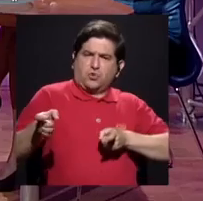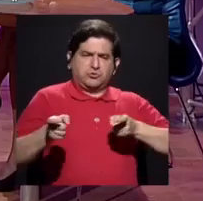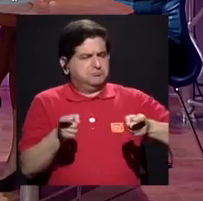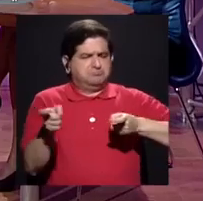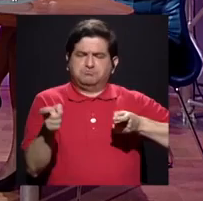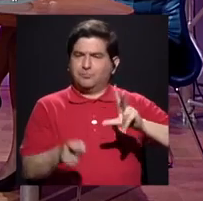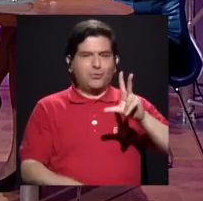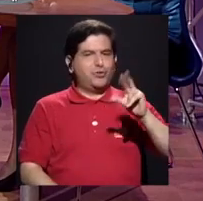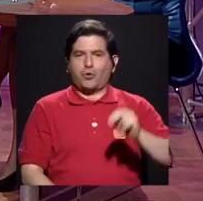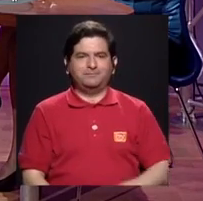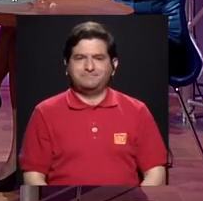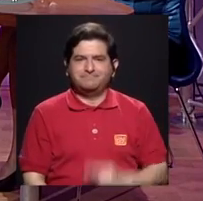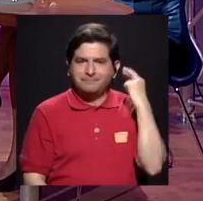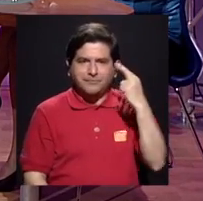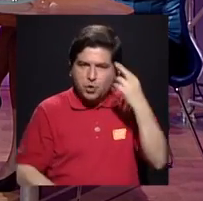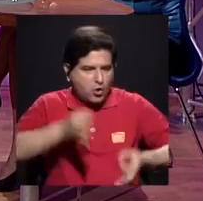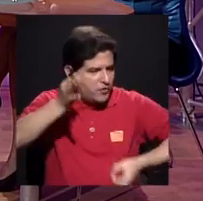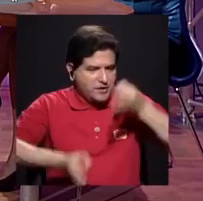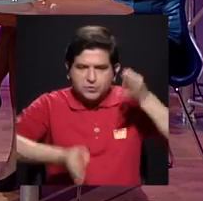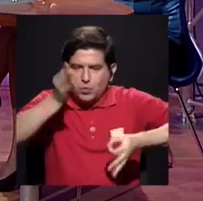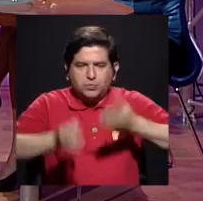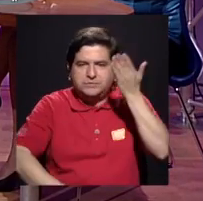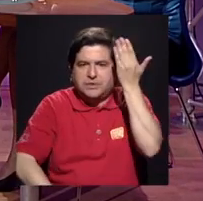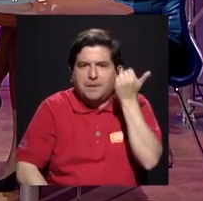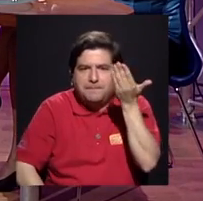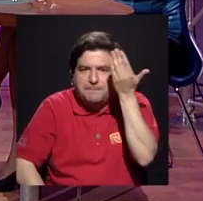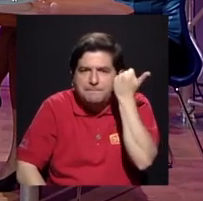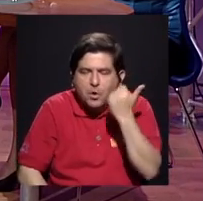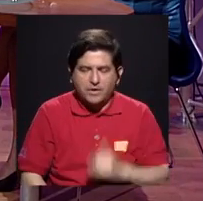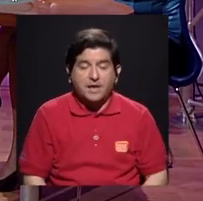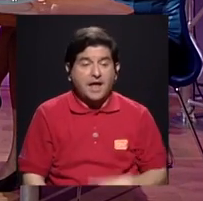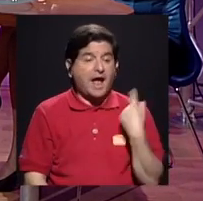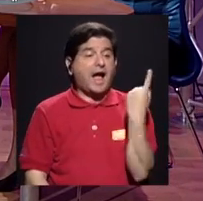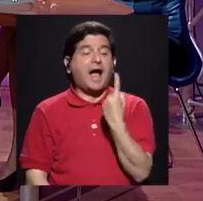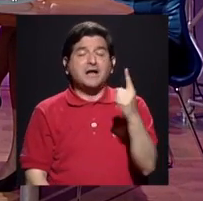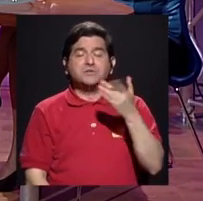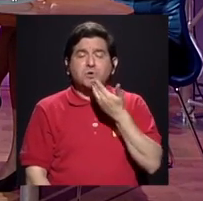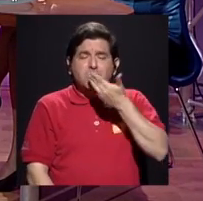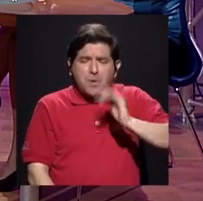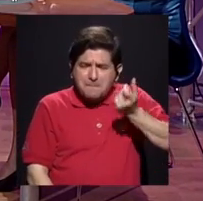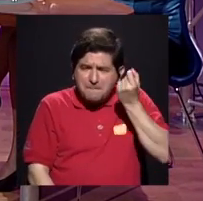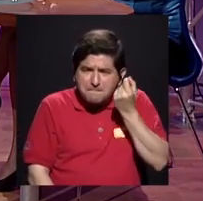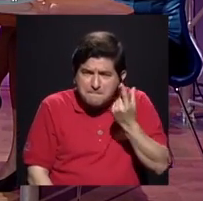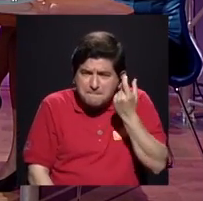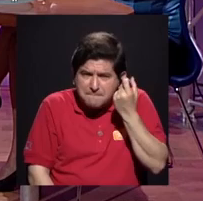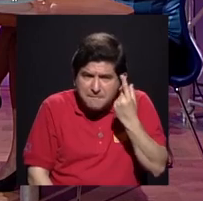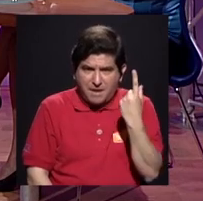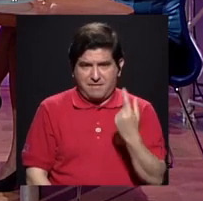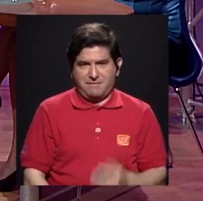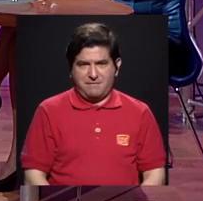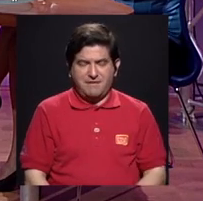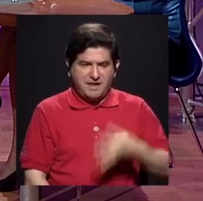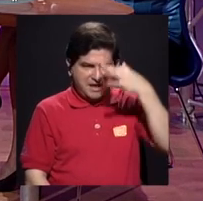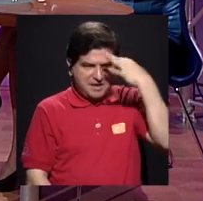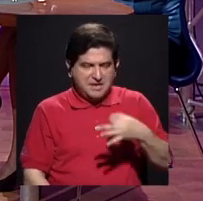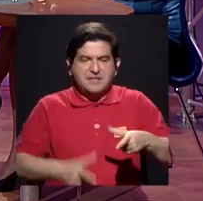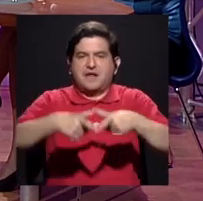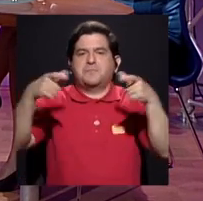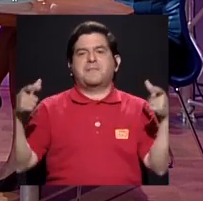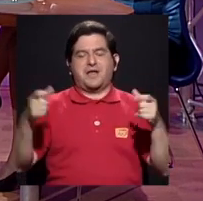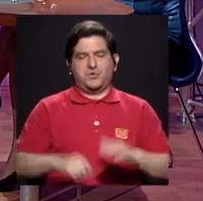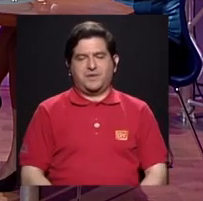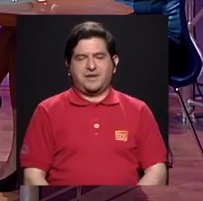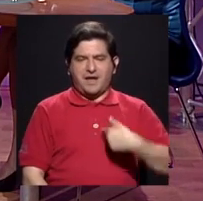no se justifica porque excepto por un mal entendimiento de el criterio de mayorías